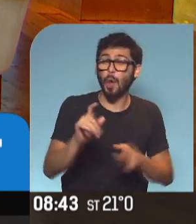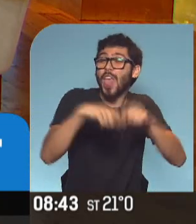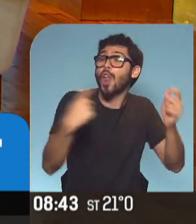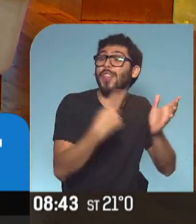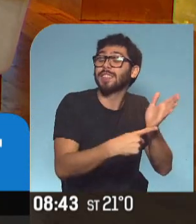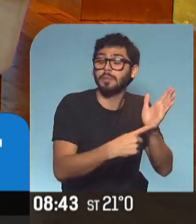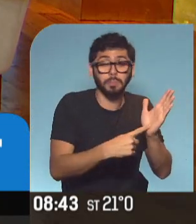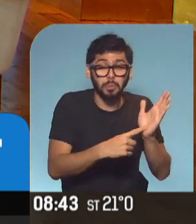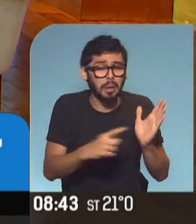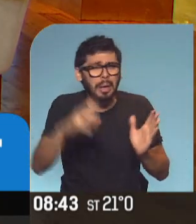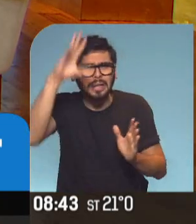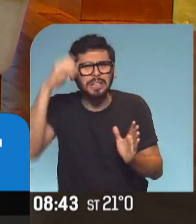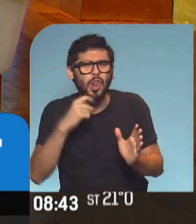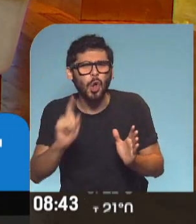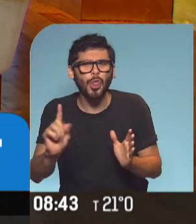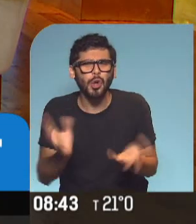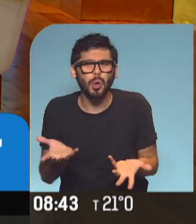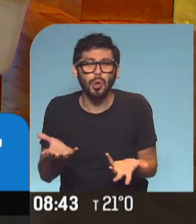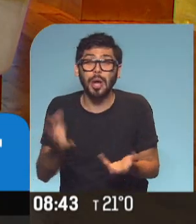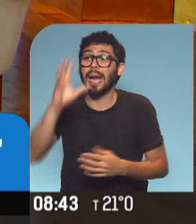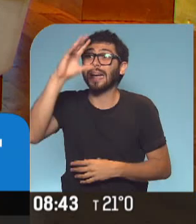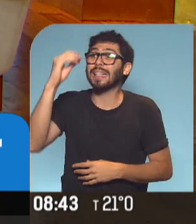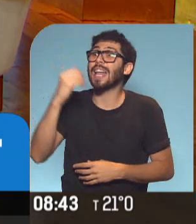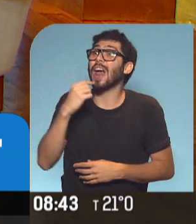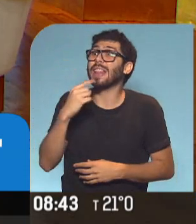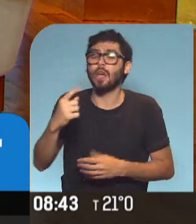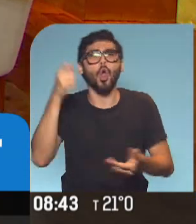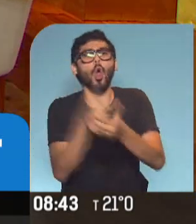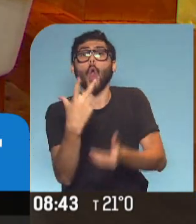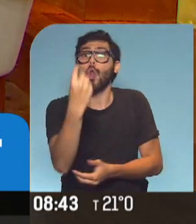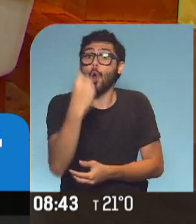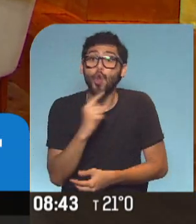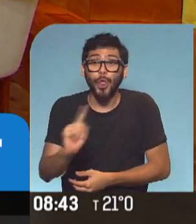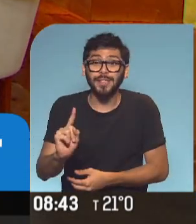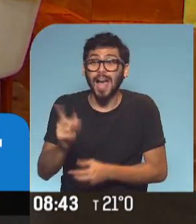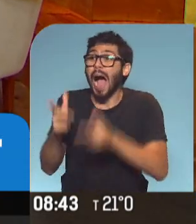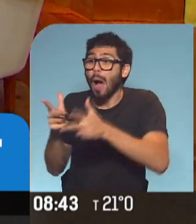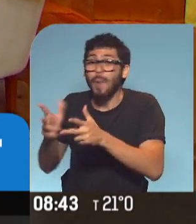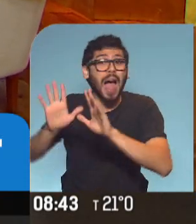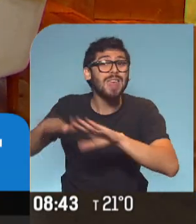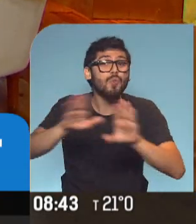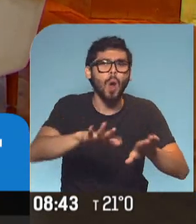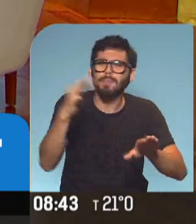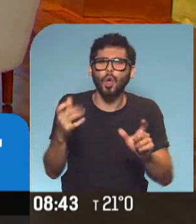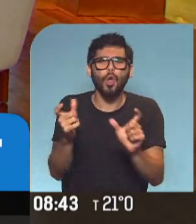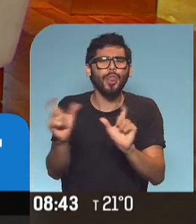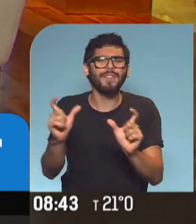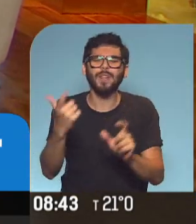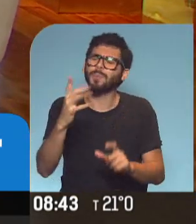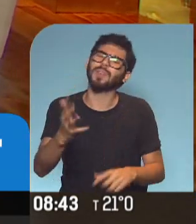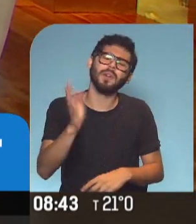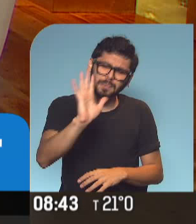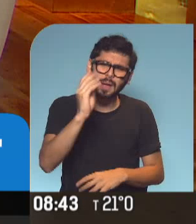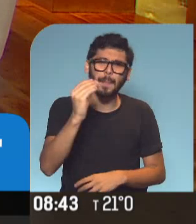no fue lo que dijo ayer cristina es christina en ningún momento dijo que no hay que pagar lo que es christina dice y es lo mismo que dice alberto en esto no hay diferencia que pase cuando uno